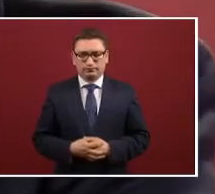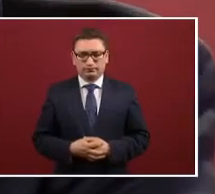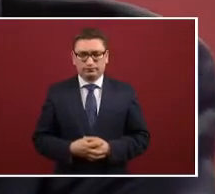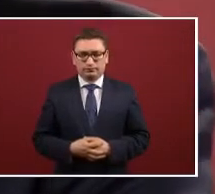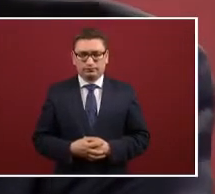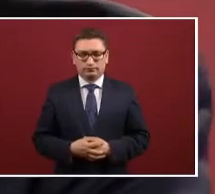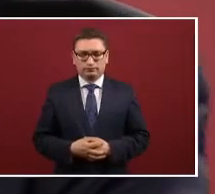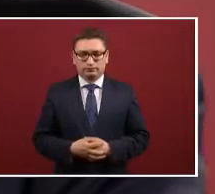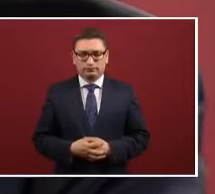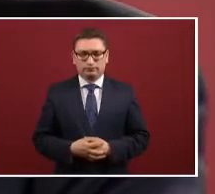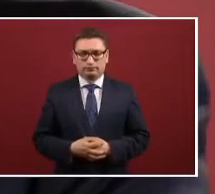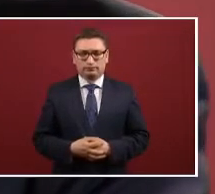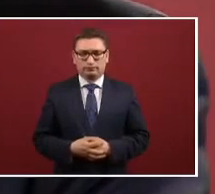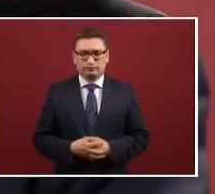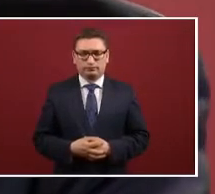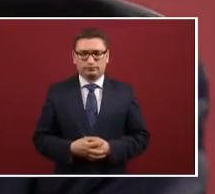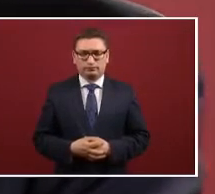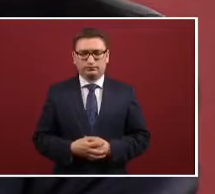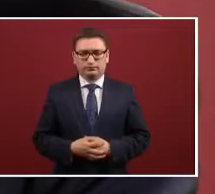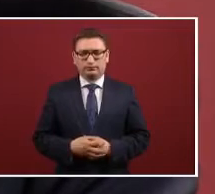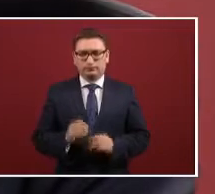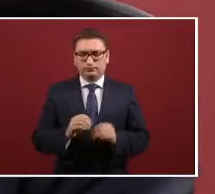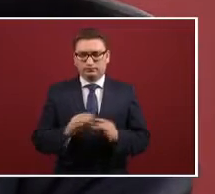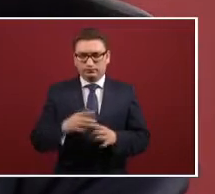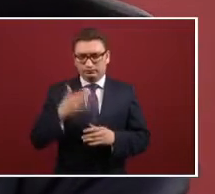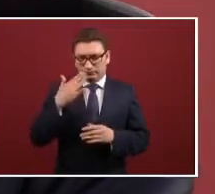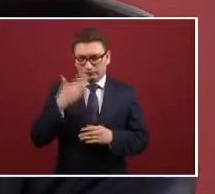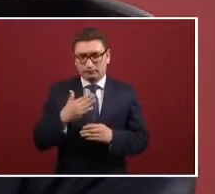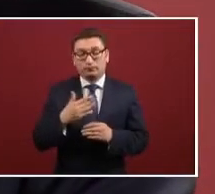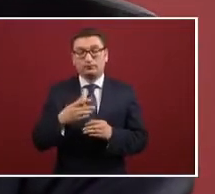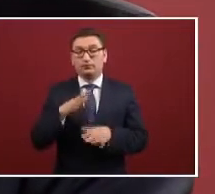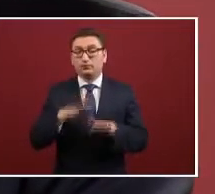que no todo es dinero entregado